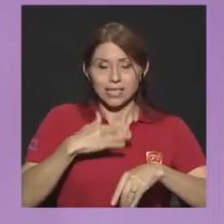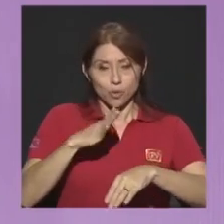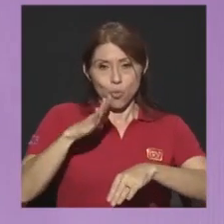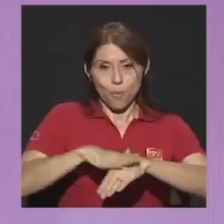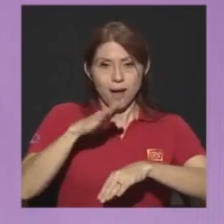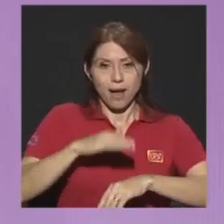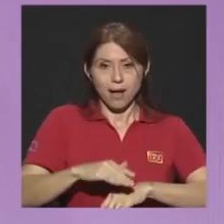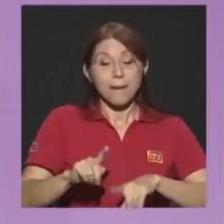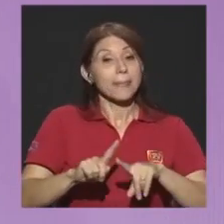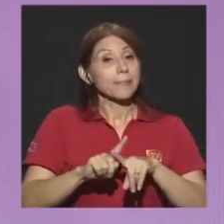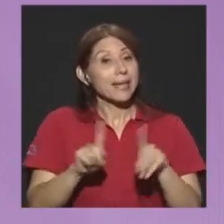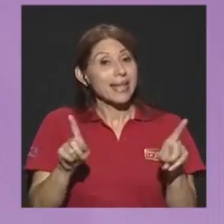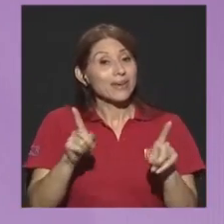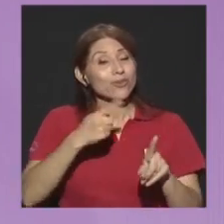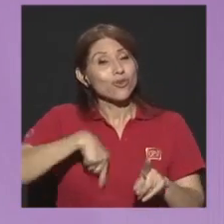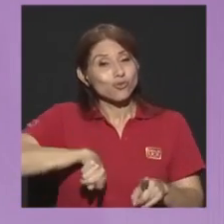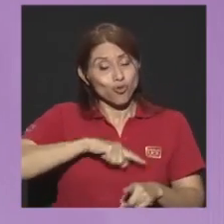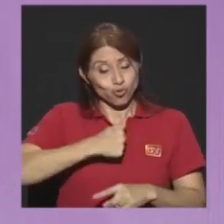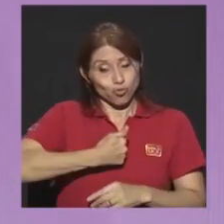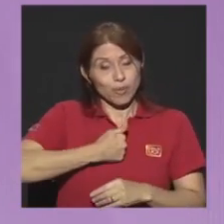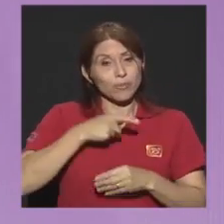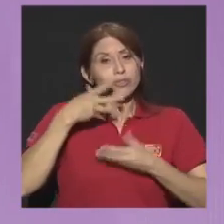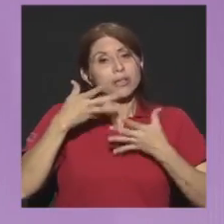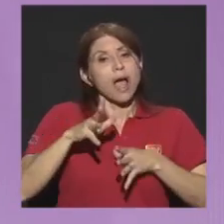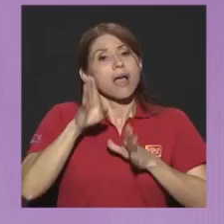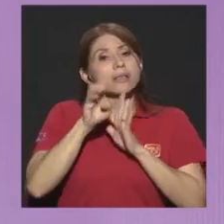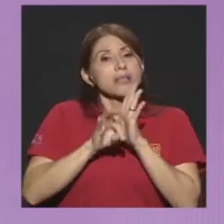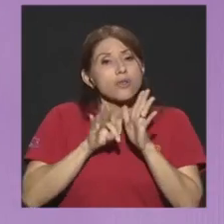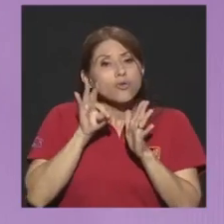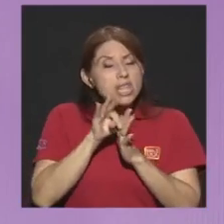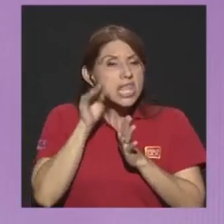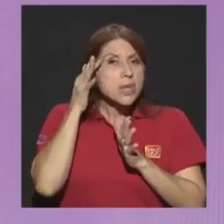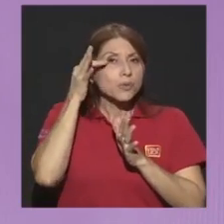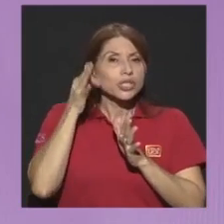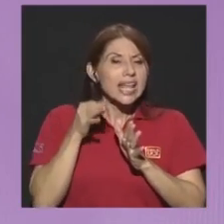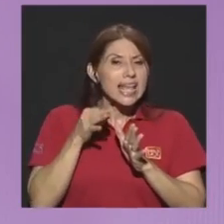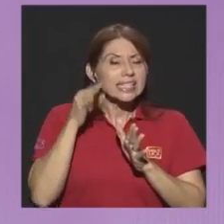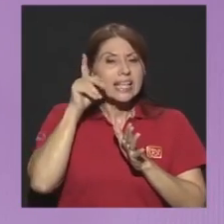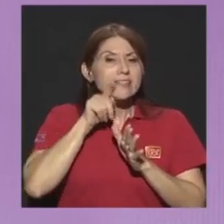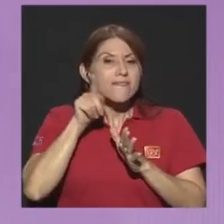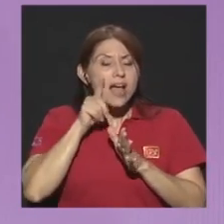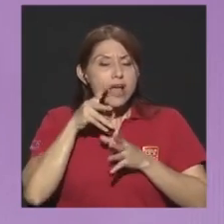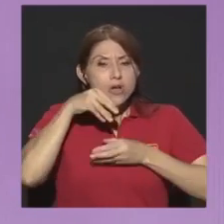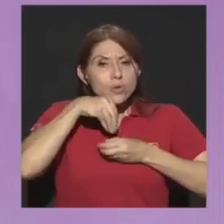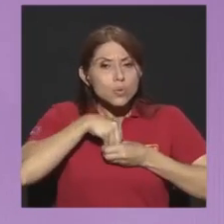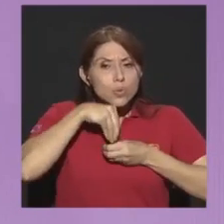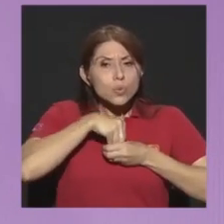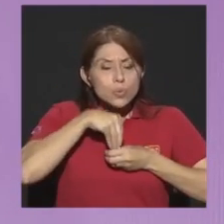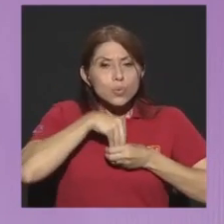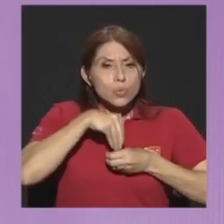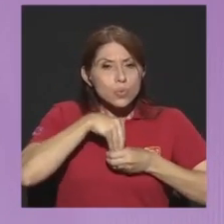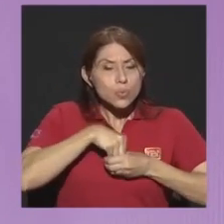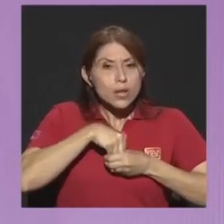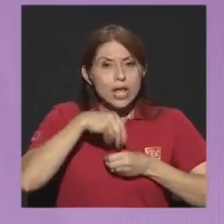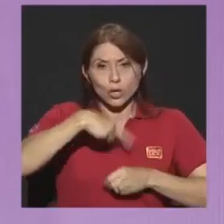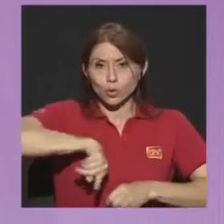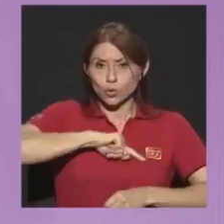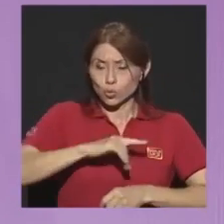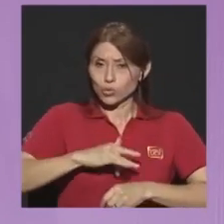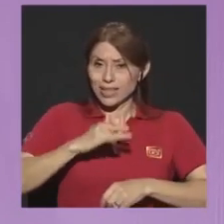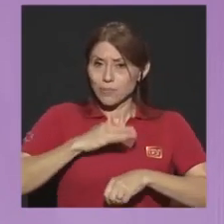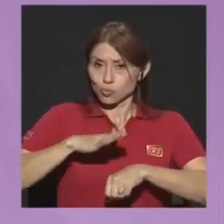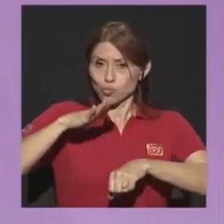los estereotipos que hemos interiorizado, como he dicho, tendemos a culpabilizarnos y a no querer denunciar. Entonces,